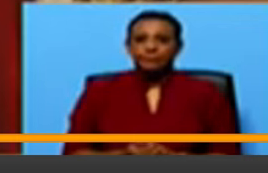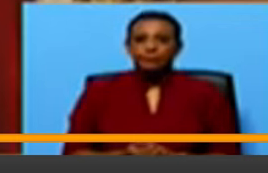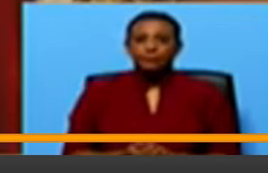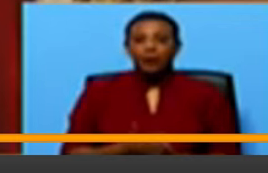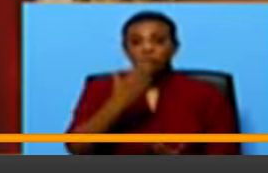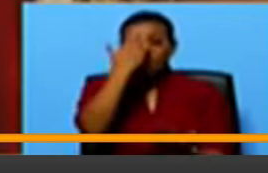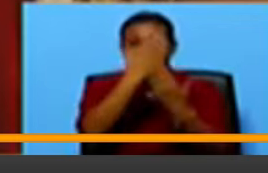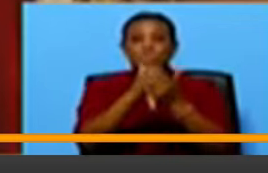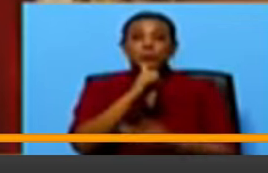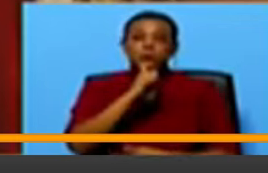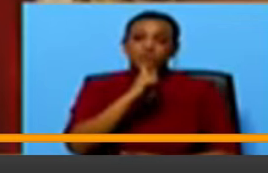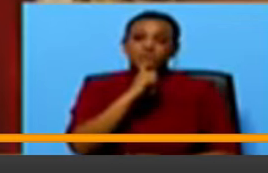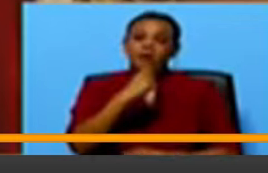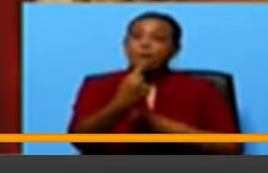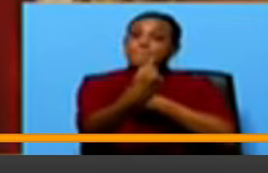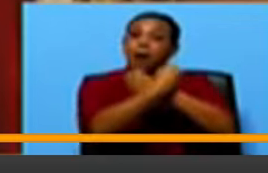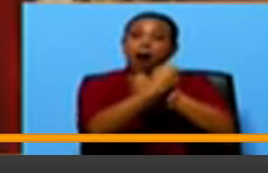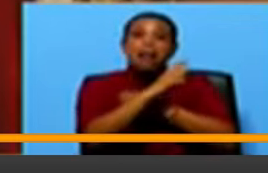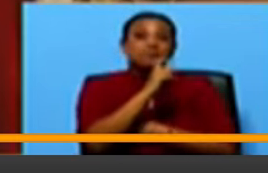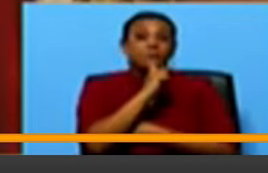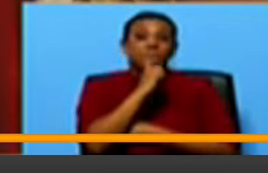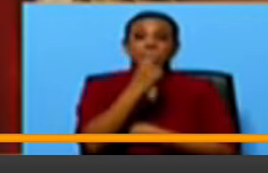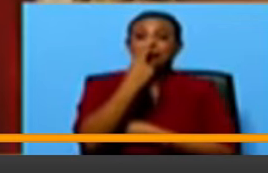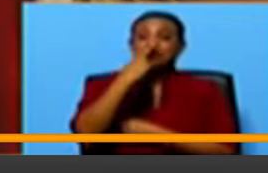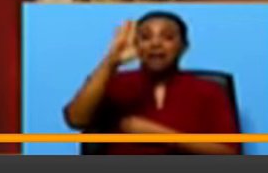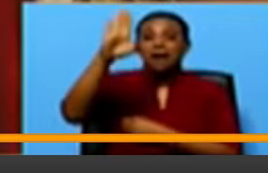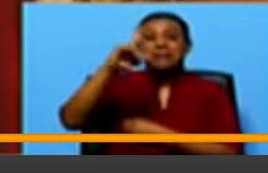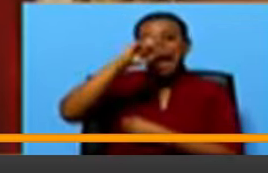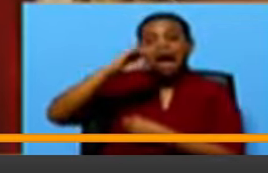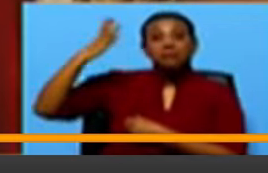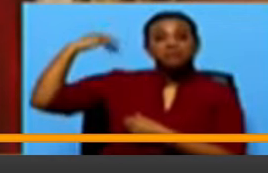enfrentar a la amenaza nazi